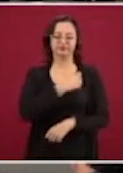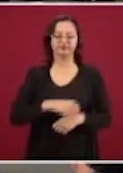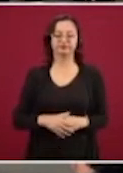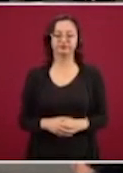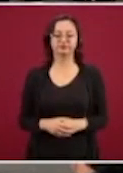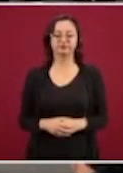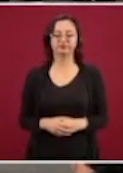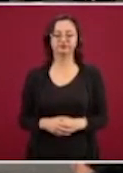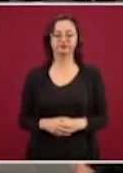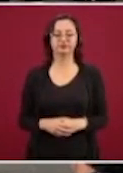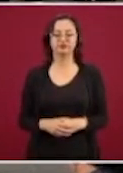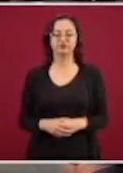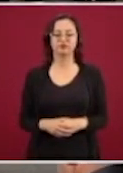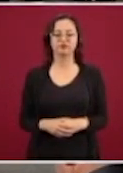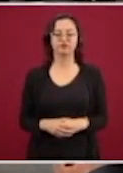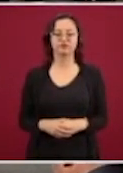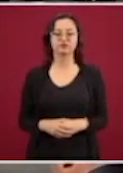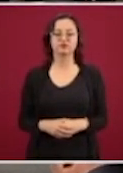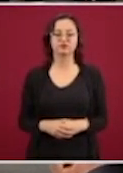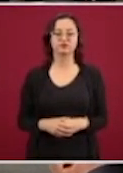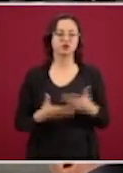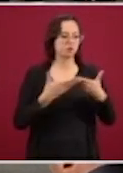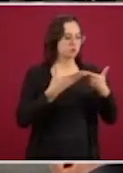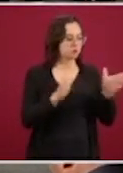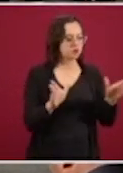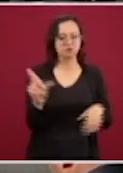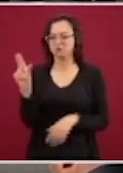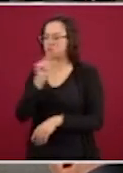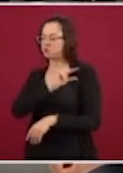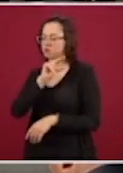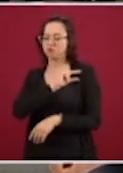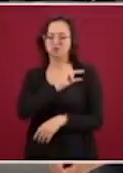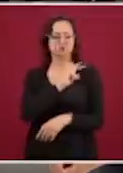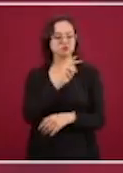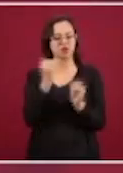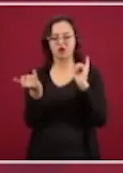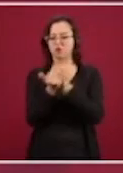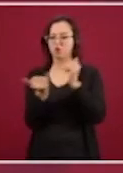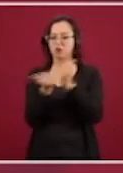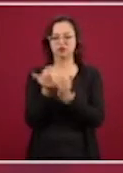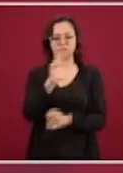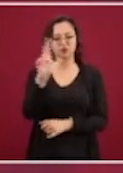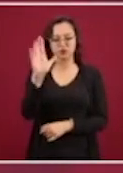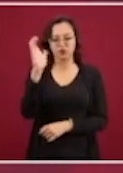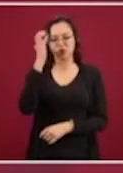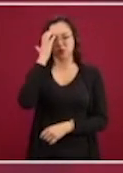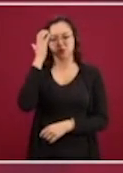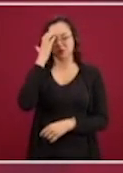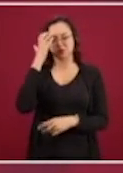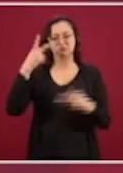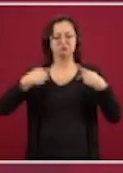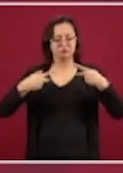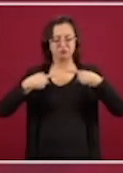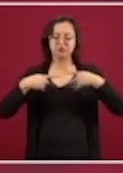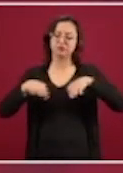tanto del sector público como del sector privado, a los trabajadores, a